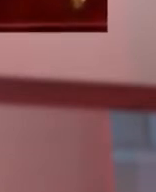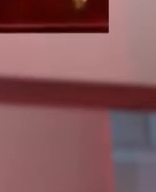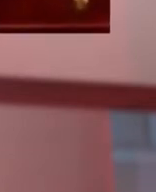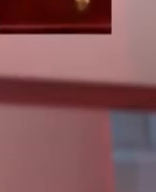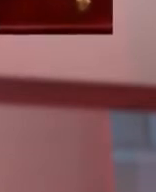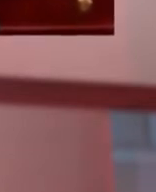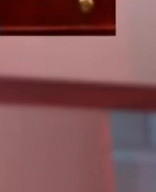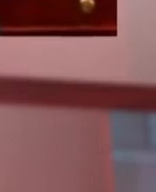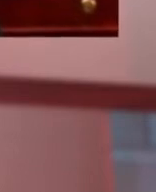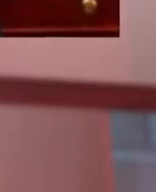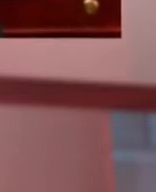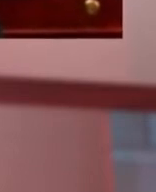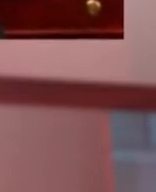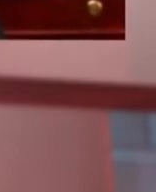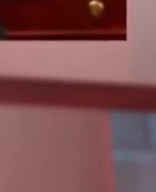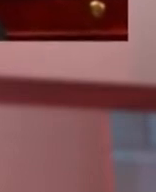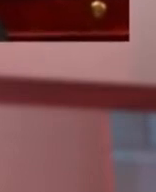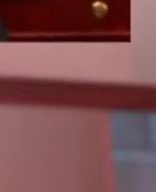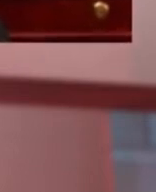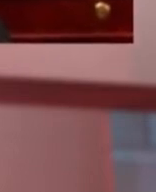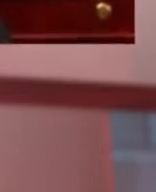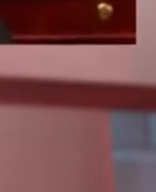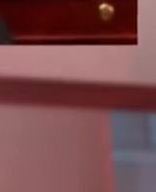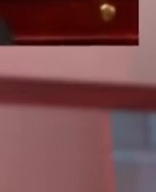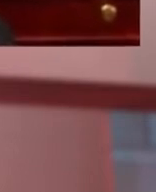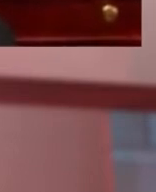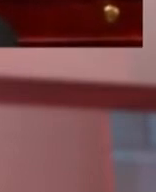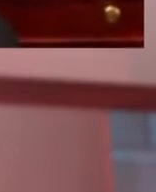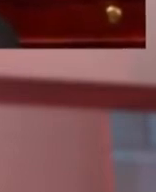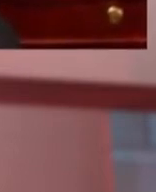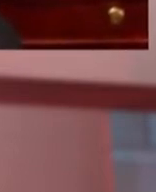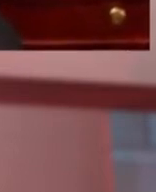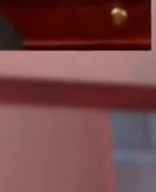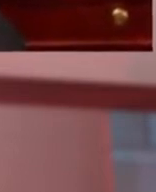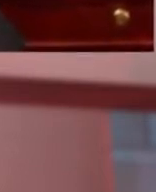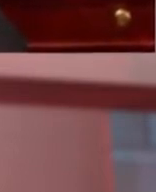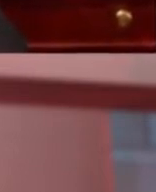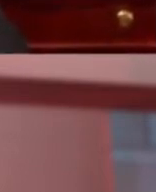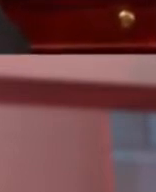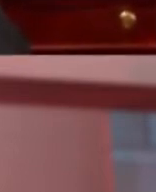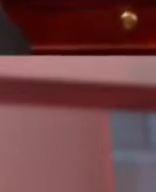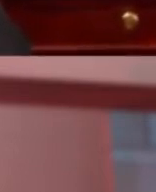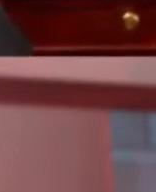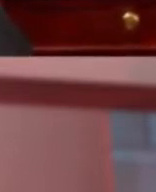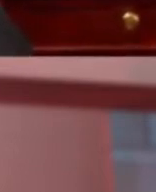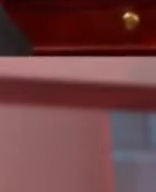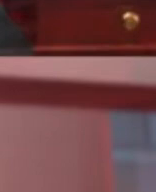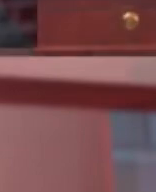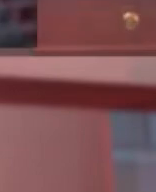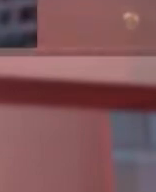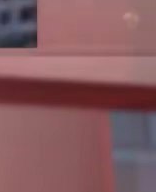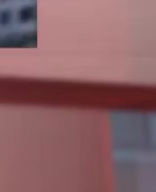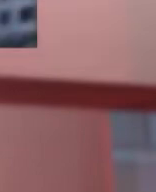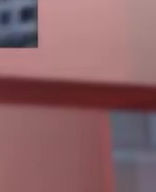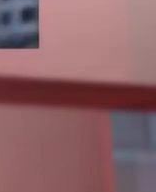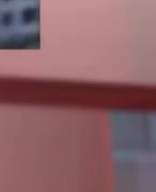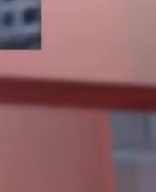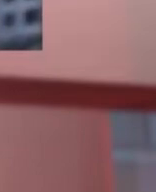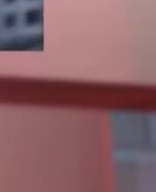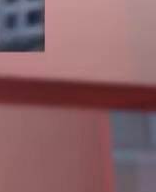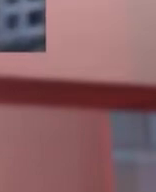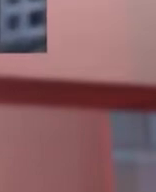el programa Casa para Todos, dirigir y supervisar los procesos de construcción, coordinar la recepción de predios para los